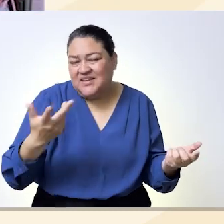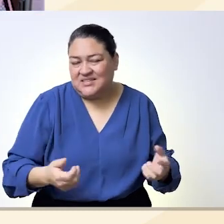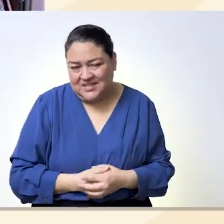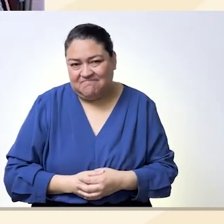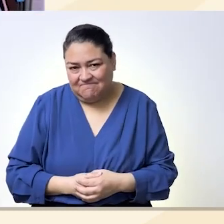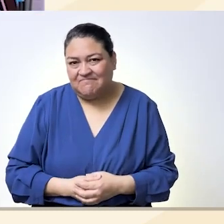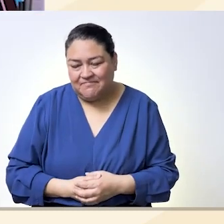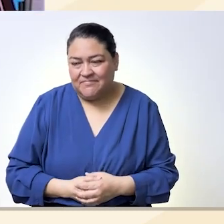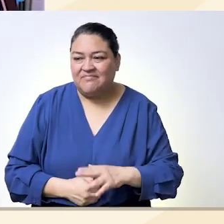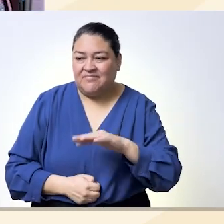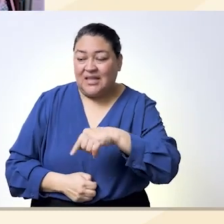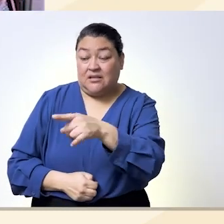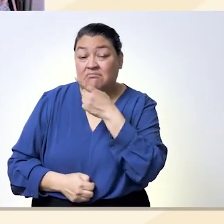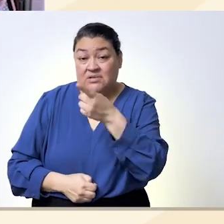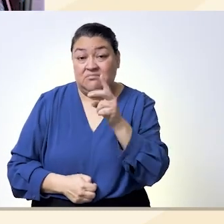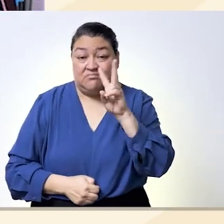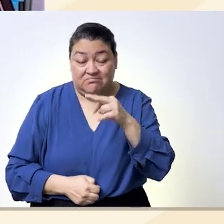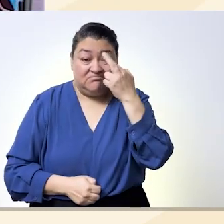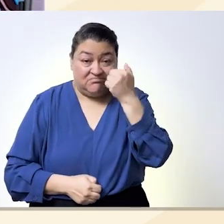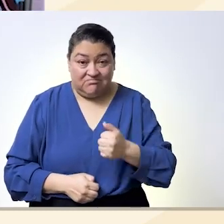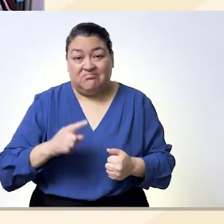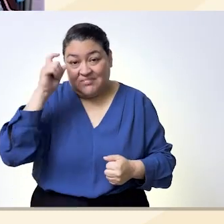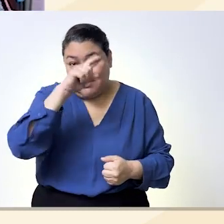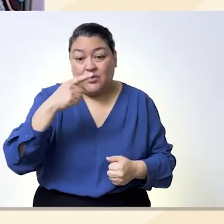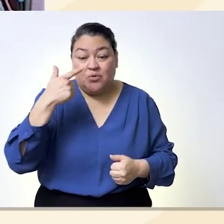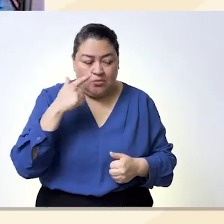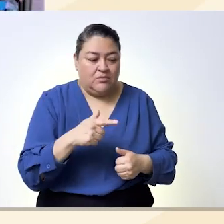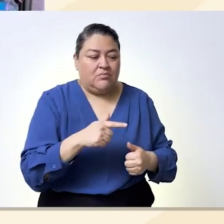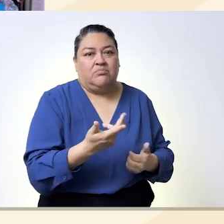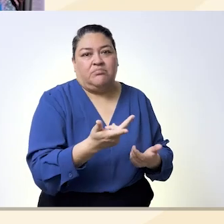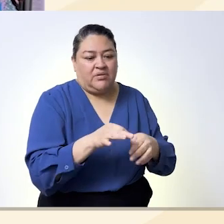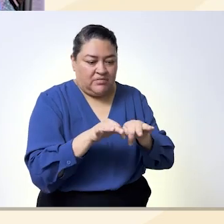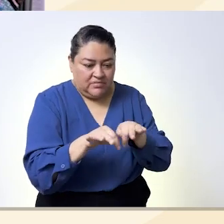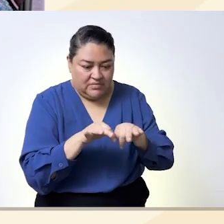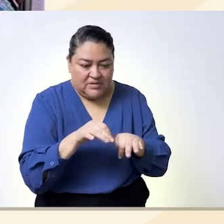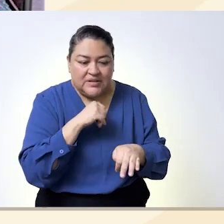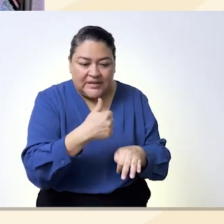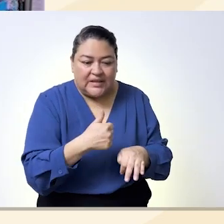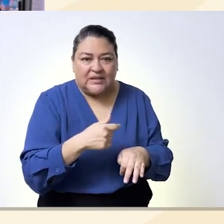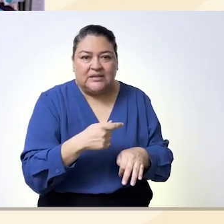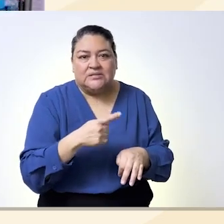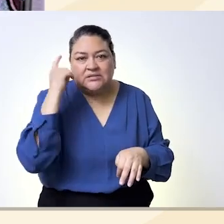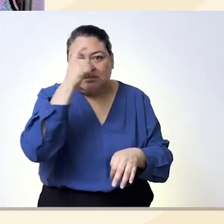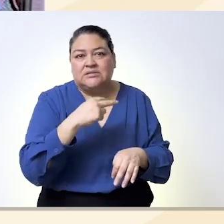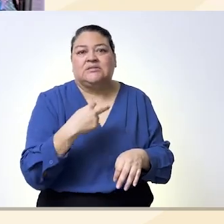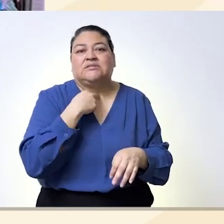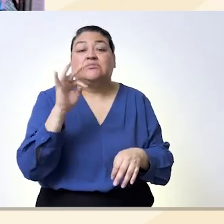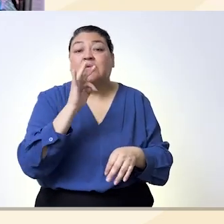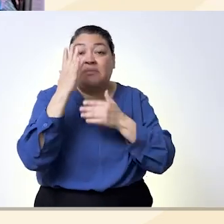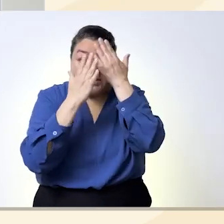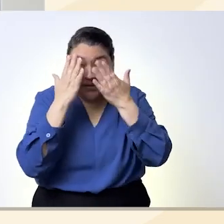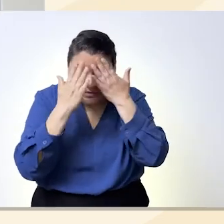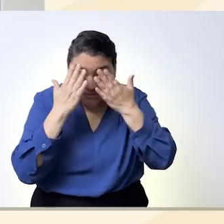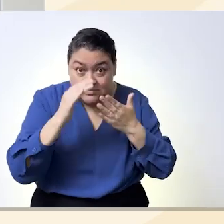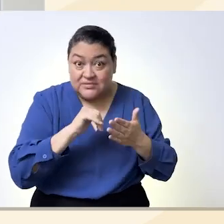momento, ¿no? De, si no te opinas en el trabajo, no, la crisis mayor que hay, ¿no? Puedes terminar todos los trabajos, pero eso ya se pone como la circunstancia